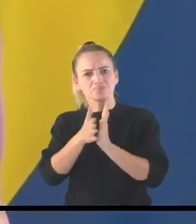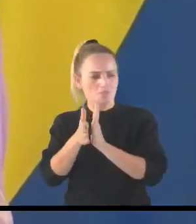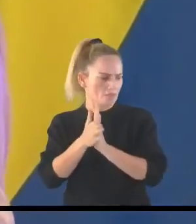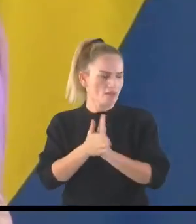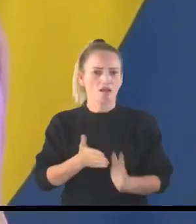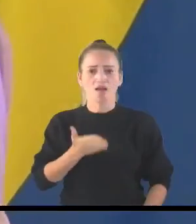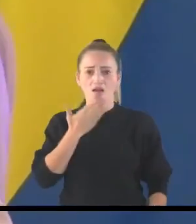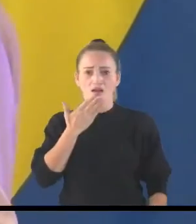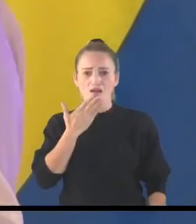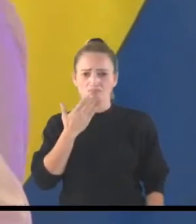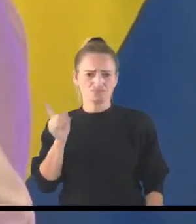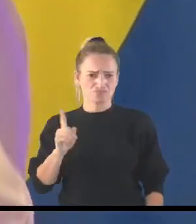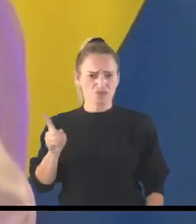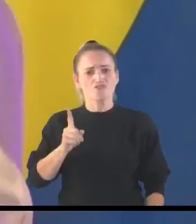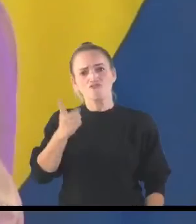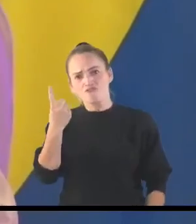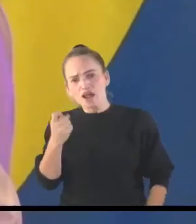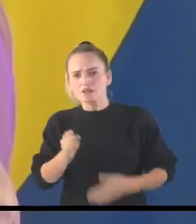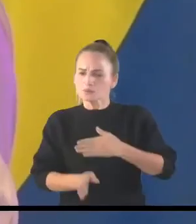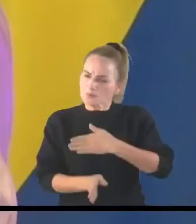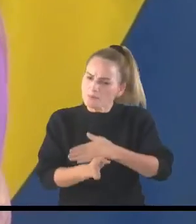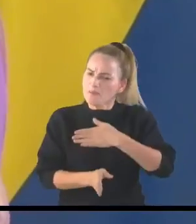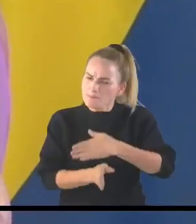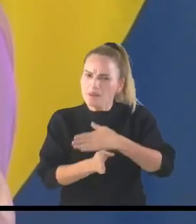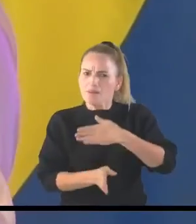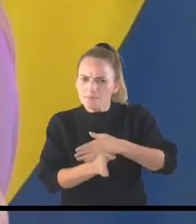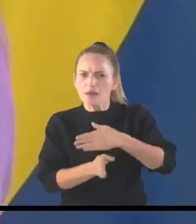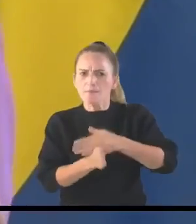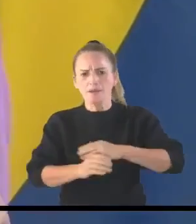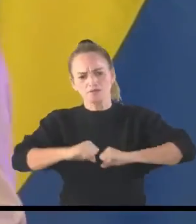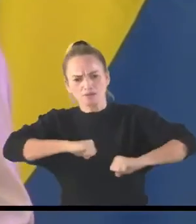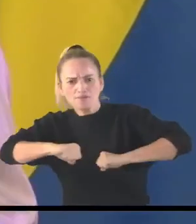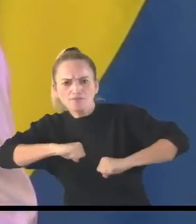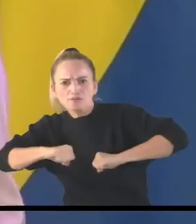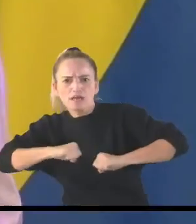son suficientes. Tendremos que seguir